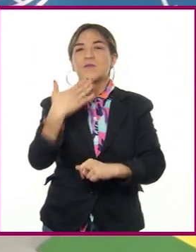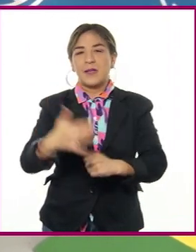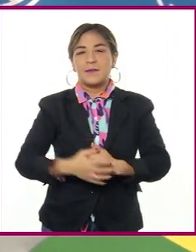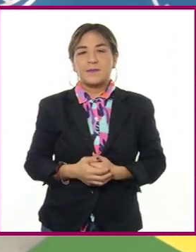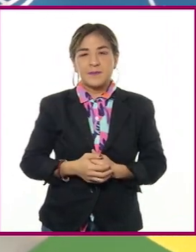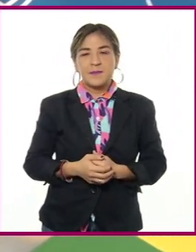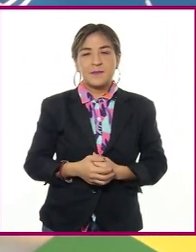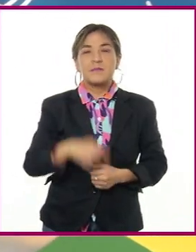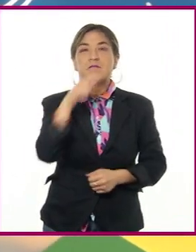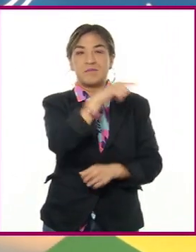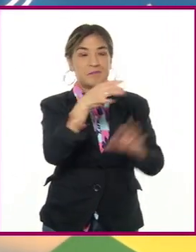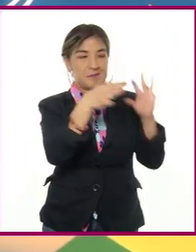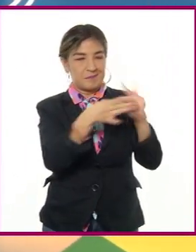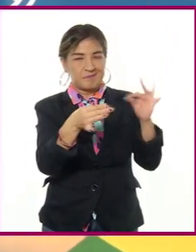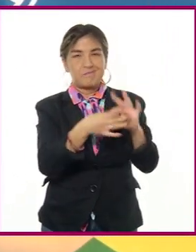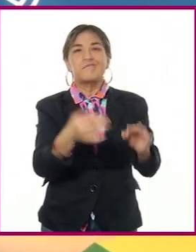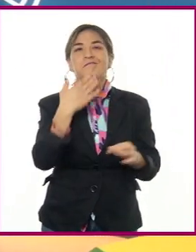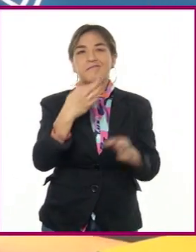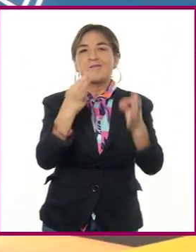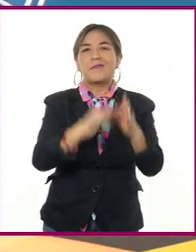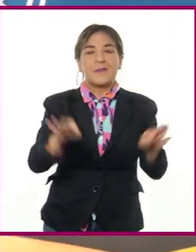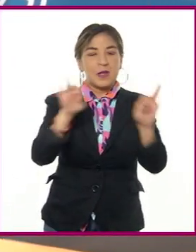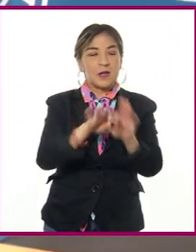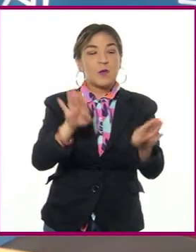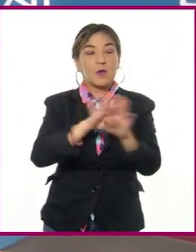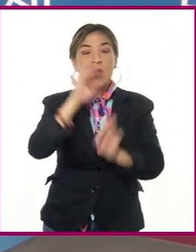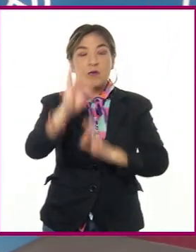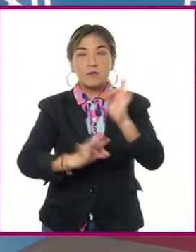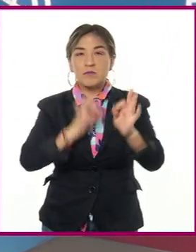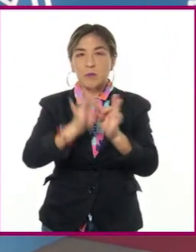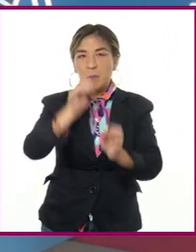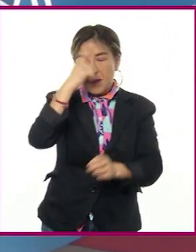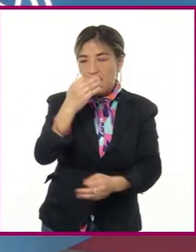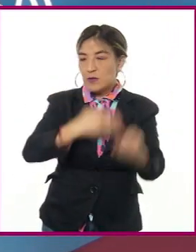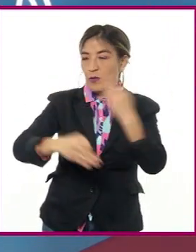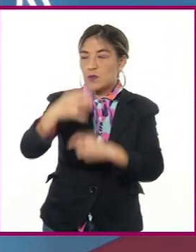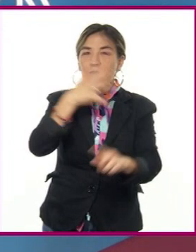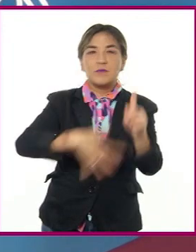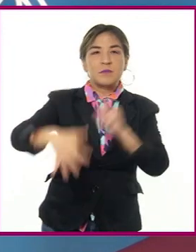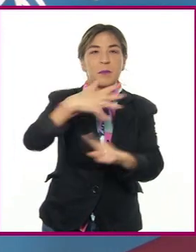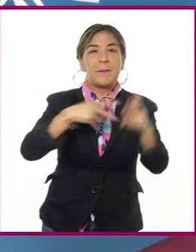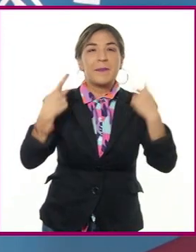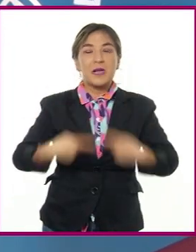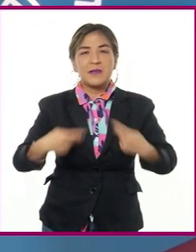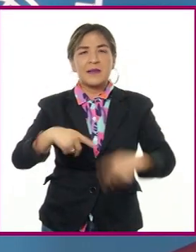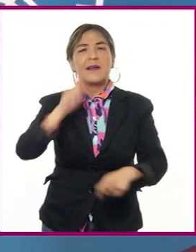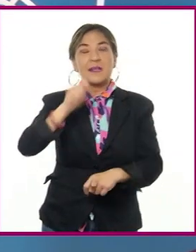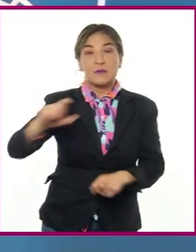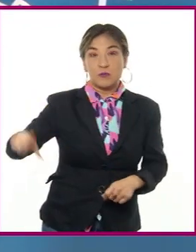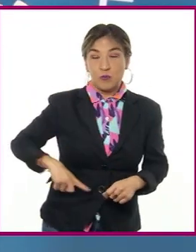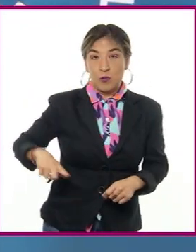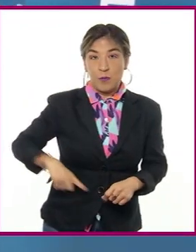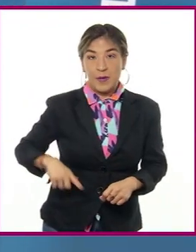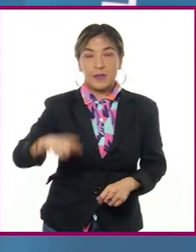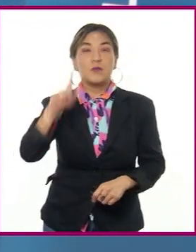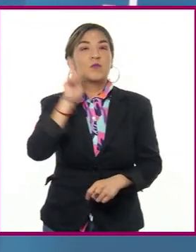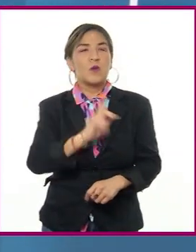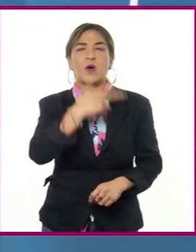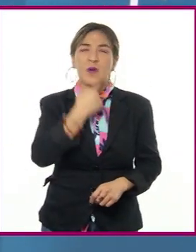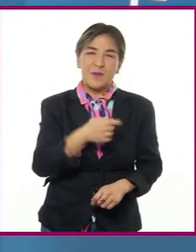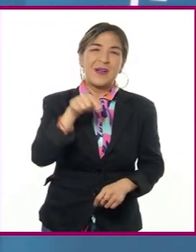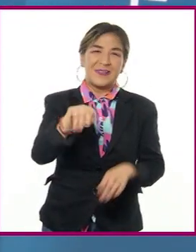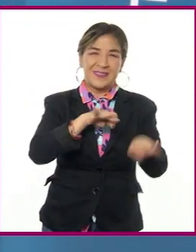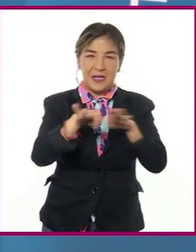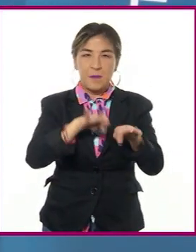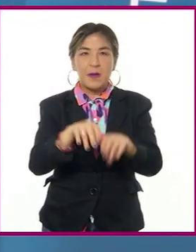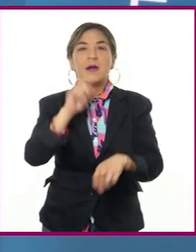Ha señalado algo muy importante. El compromiso con el bien común implica que la servidora o servidor público esté